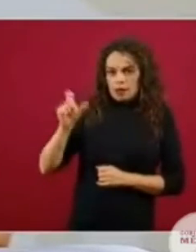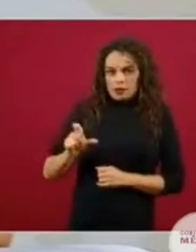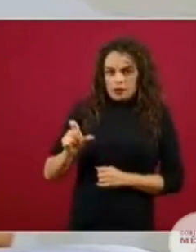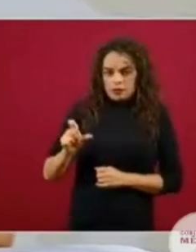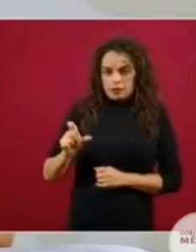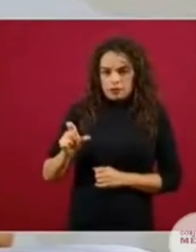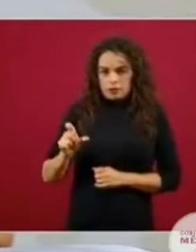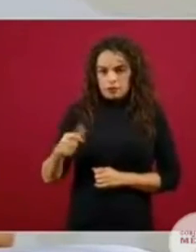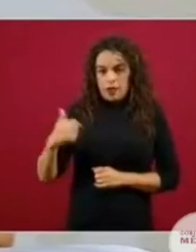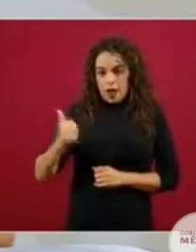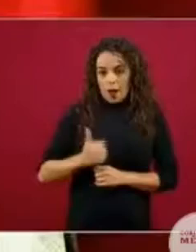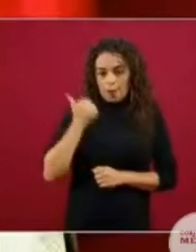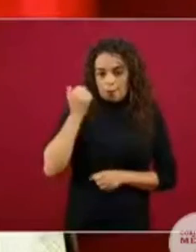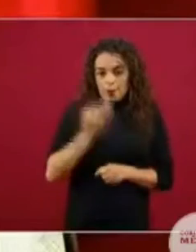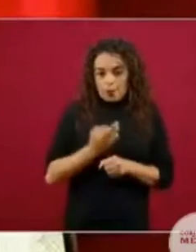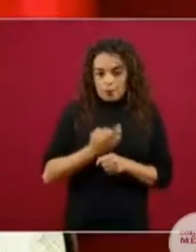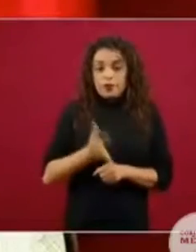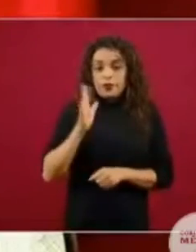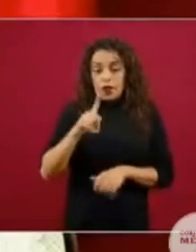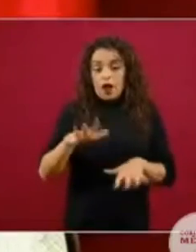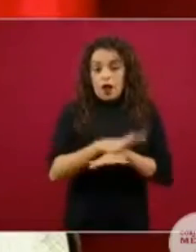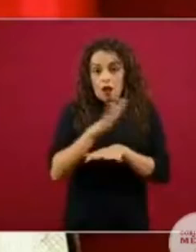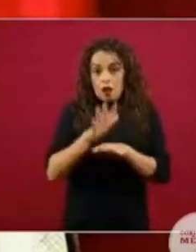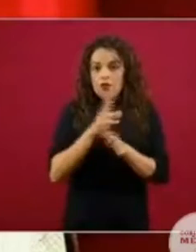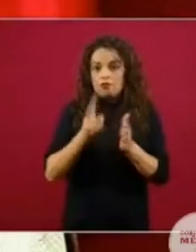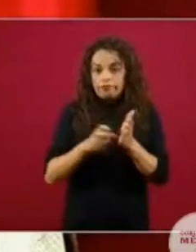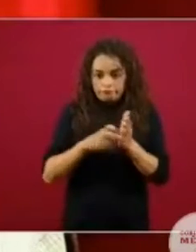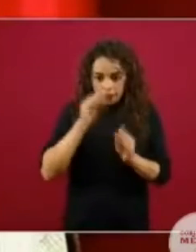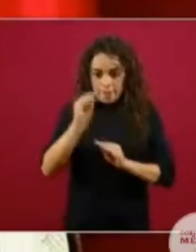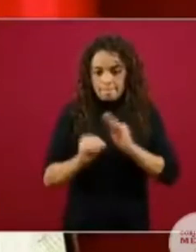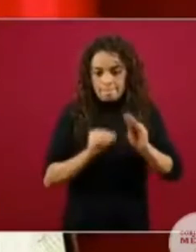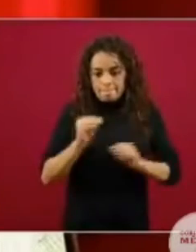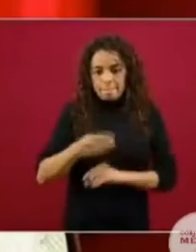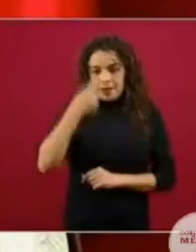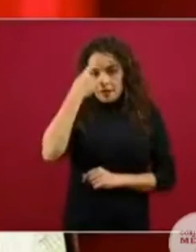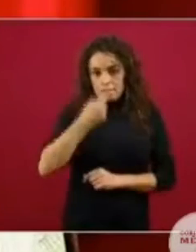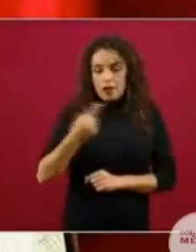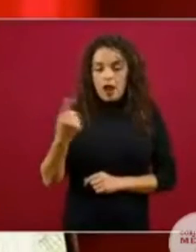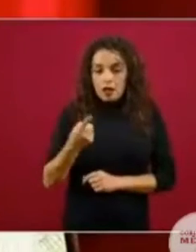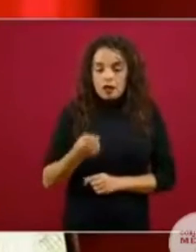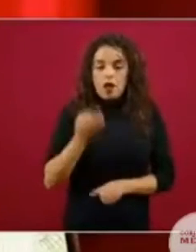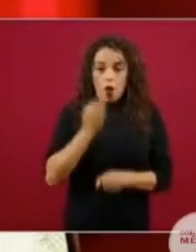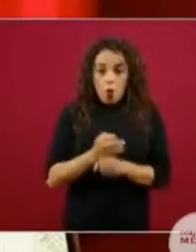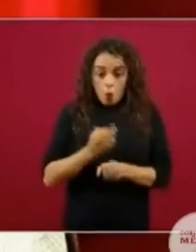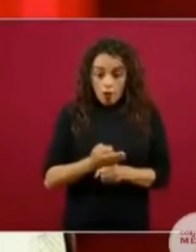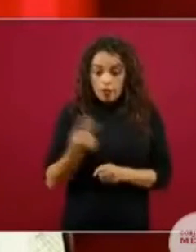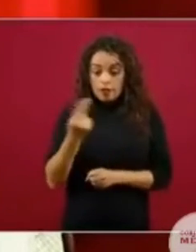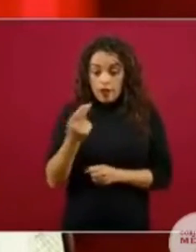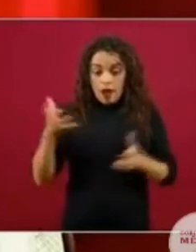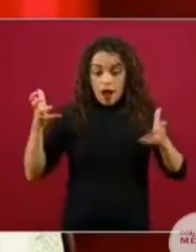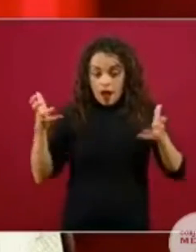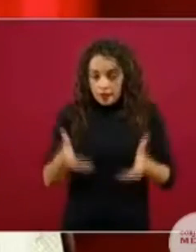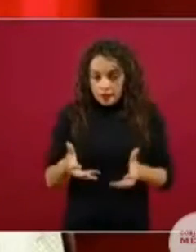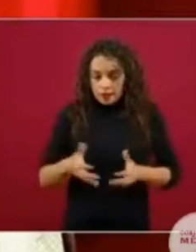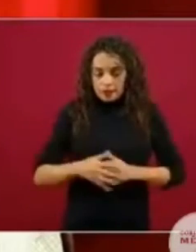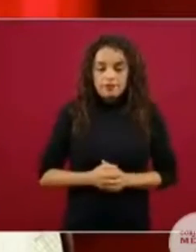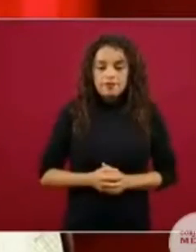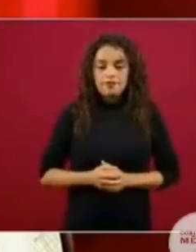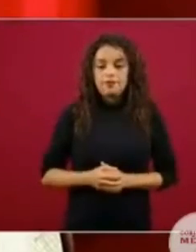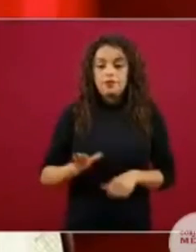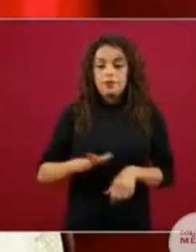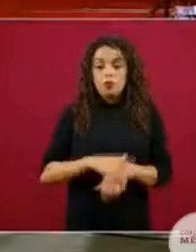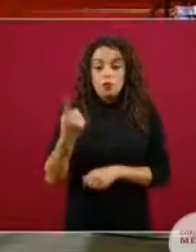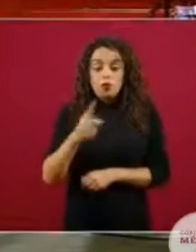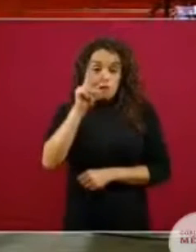está reestructurando para hacer precisamente lo que se requiere en estos y en otros casos porque finalmente las